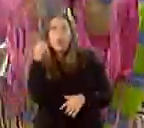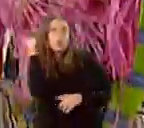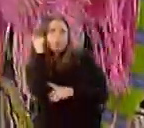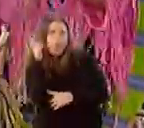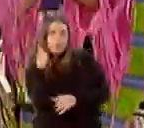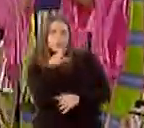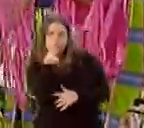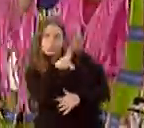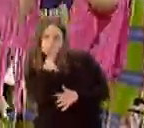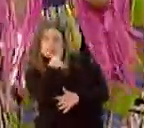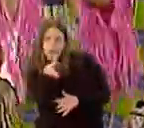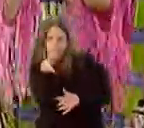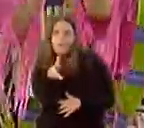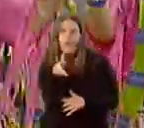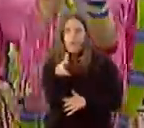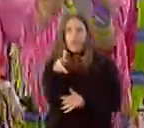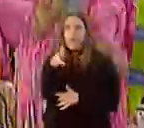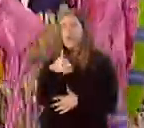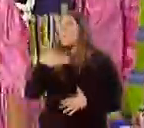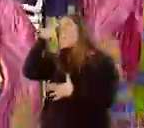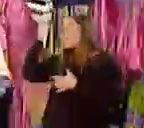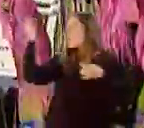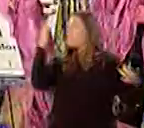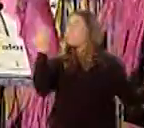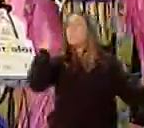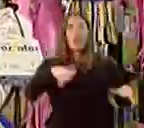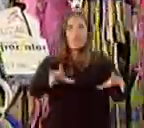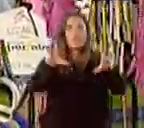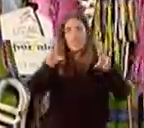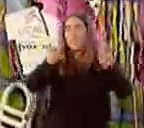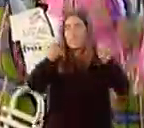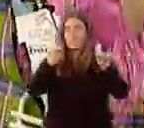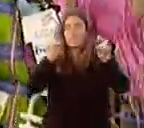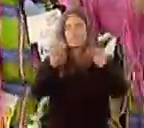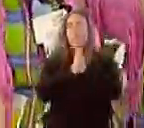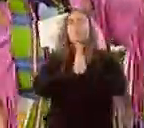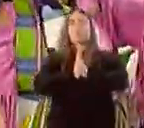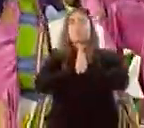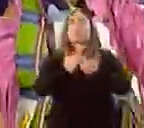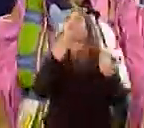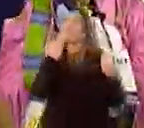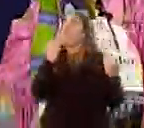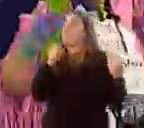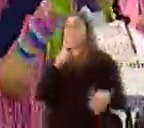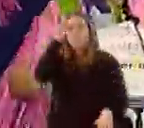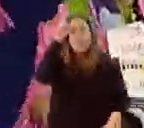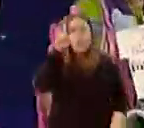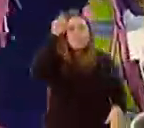y ya terminó y adiós a la agresión